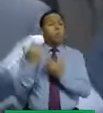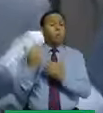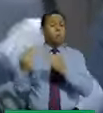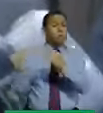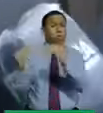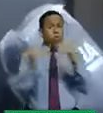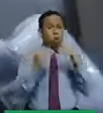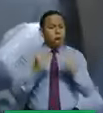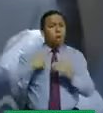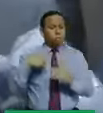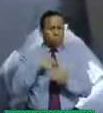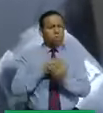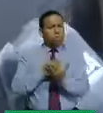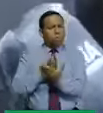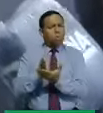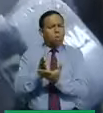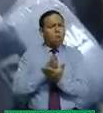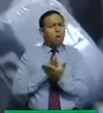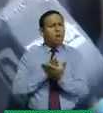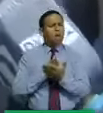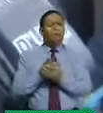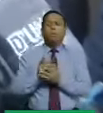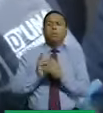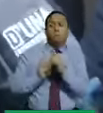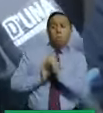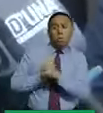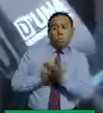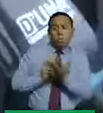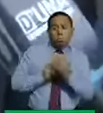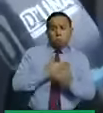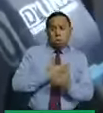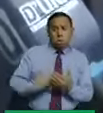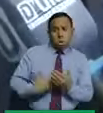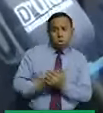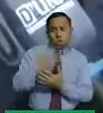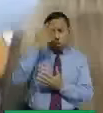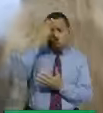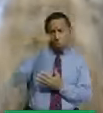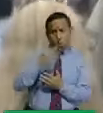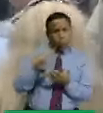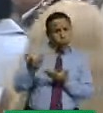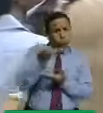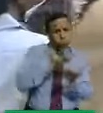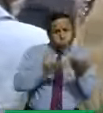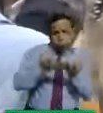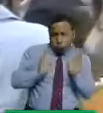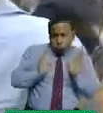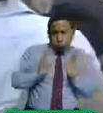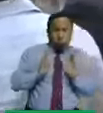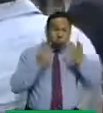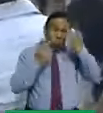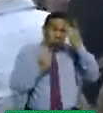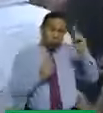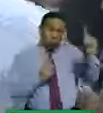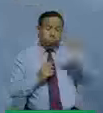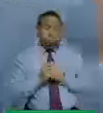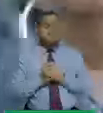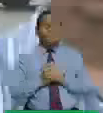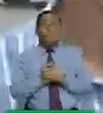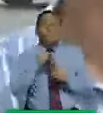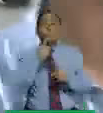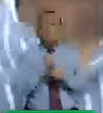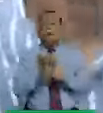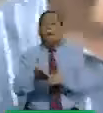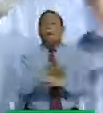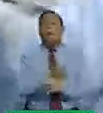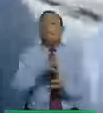nuestra línea va por ahí. Pero el presidente va a hablar con todos. El presidente tomará sus decisiones. Pese a haber perdido las plazas de Guayas y